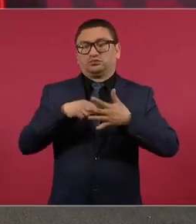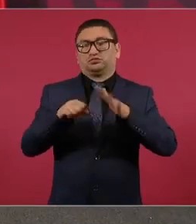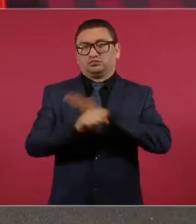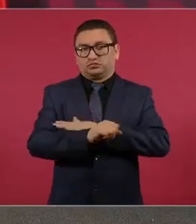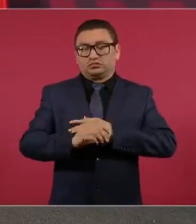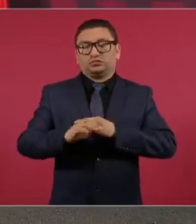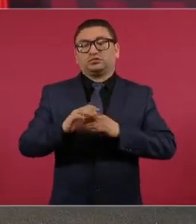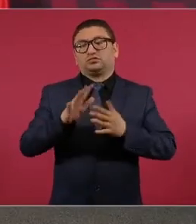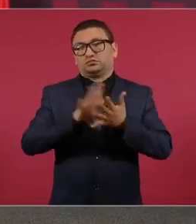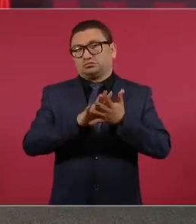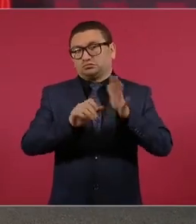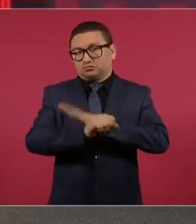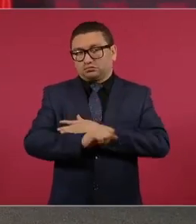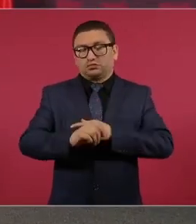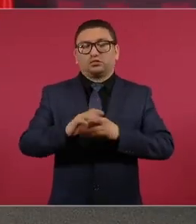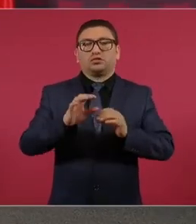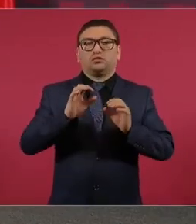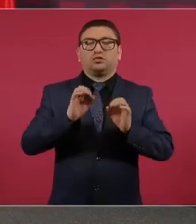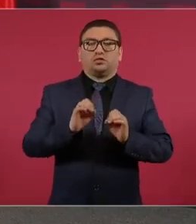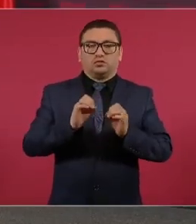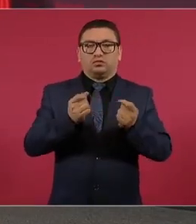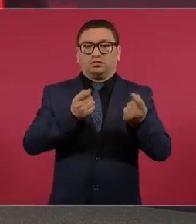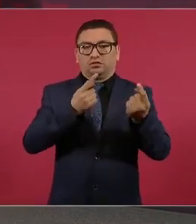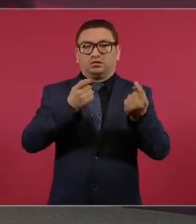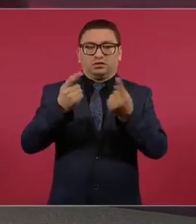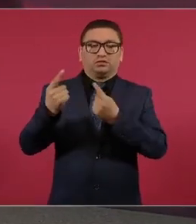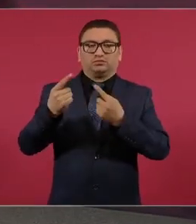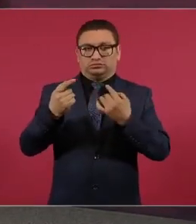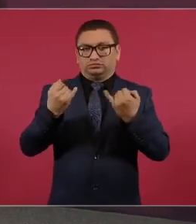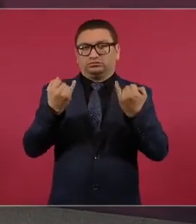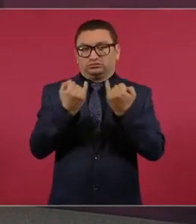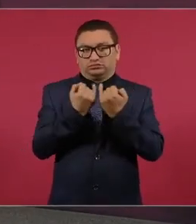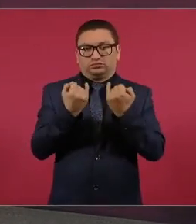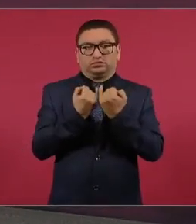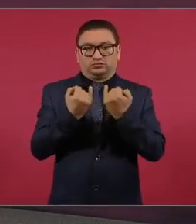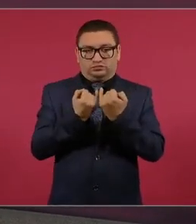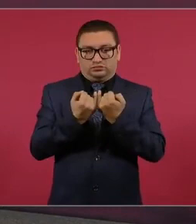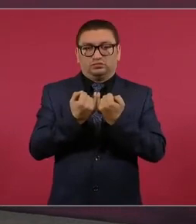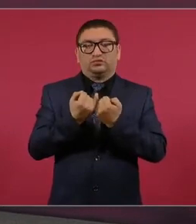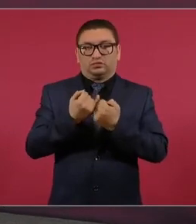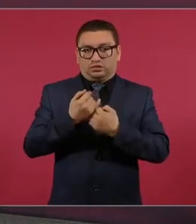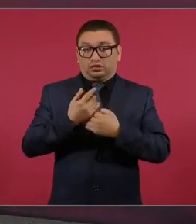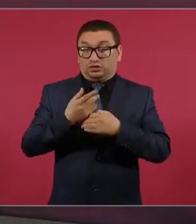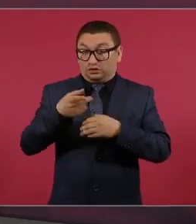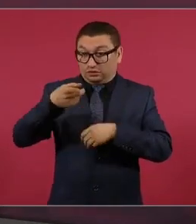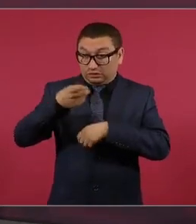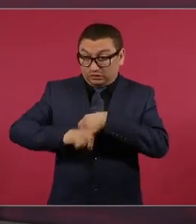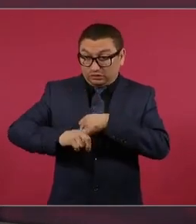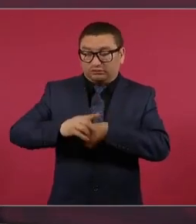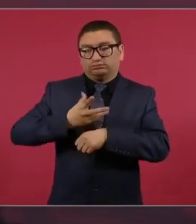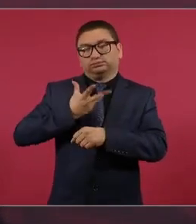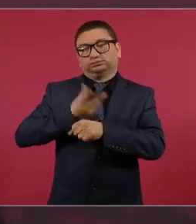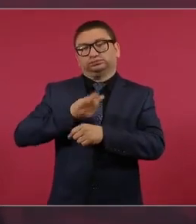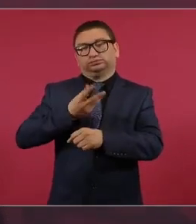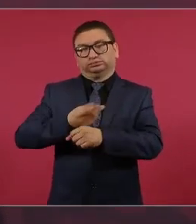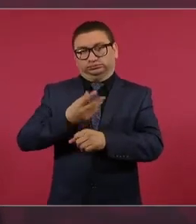están presos inclusos incluso hay hasta reparación de